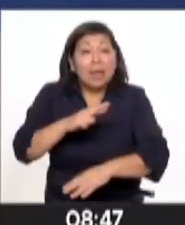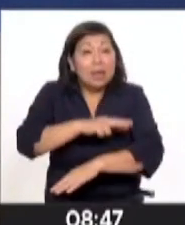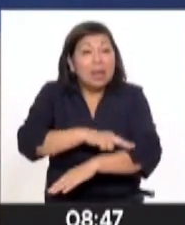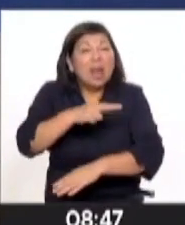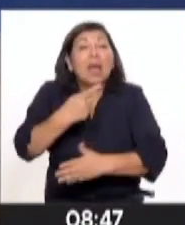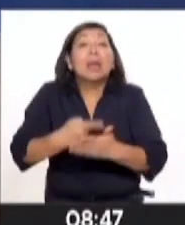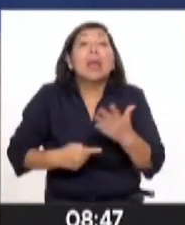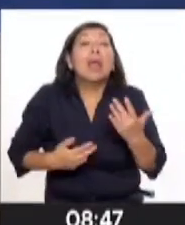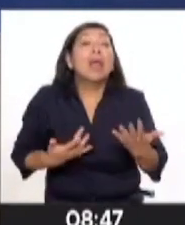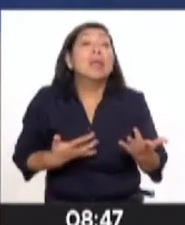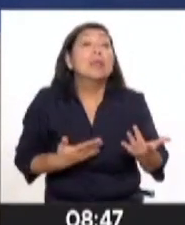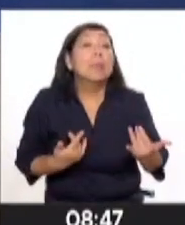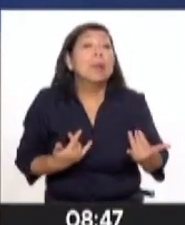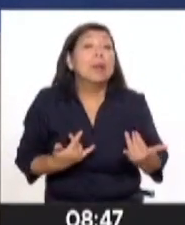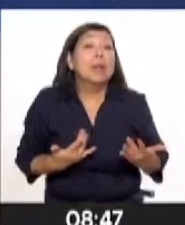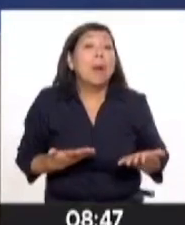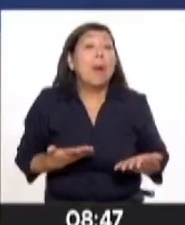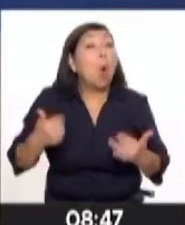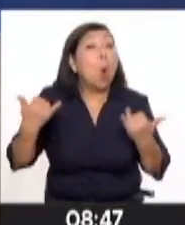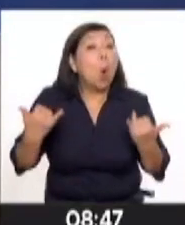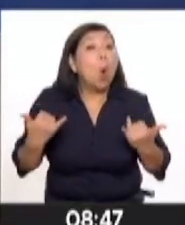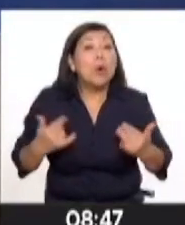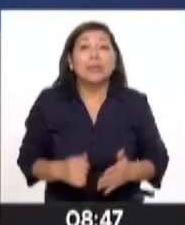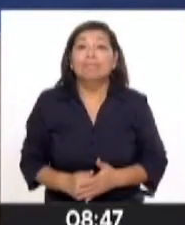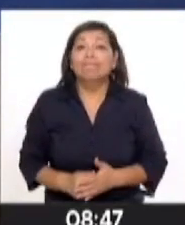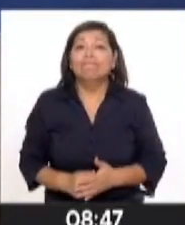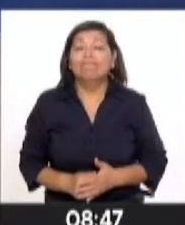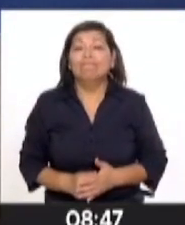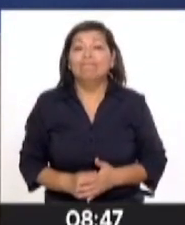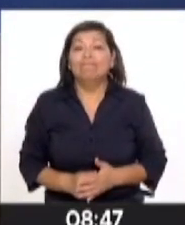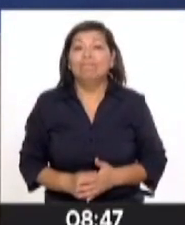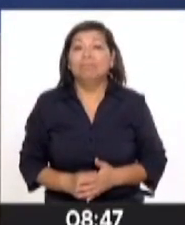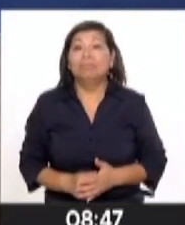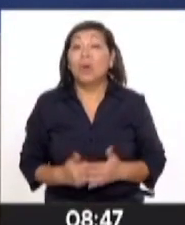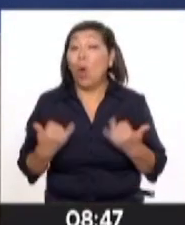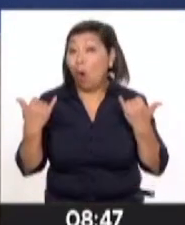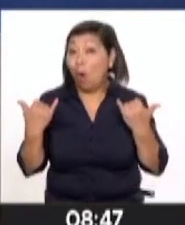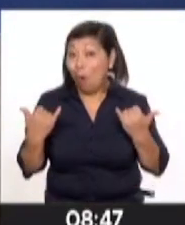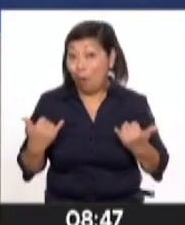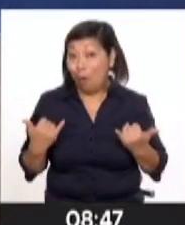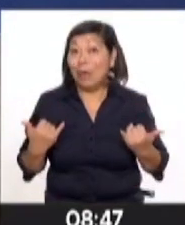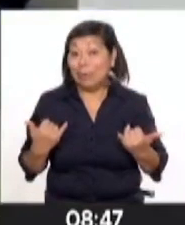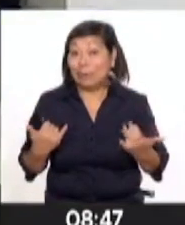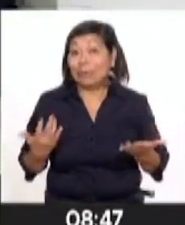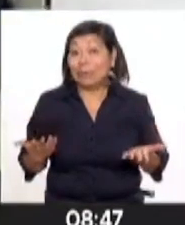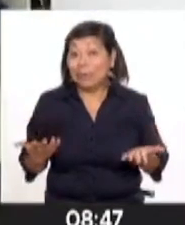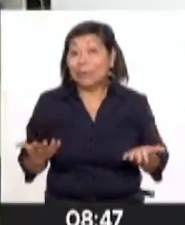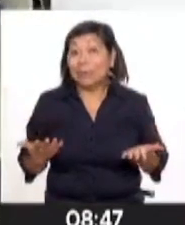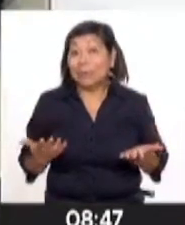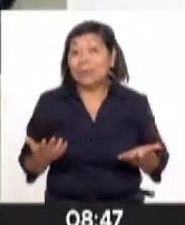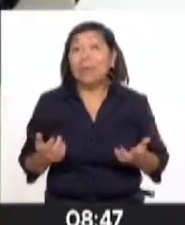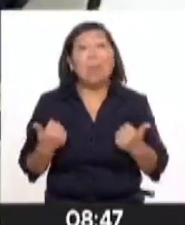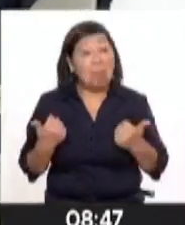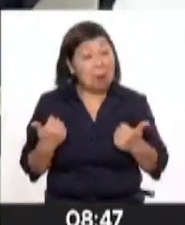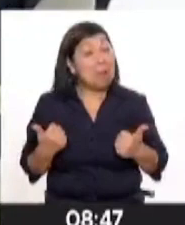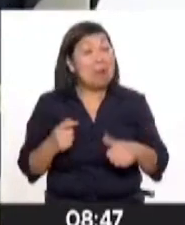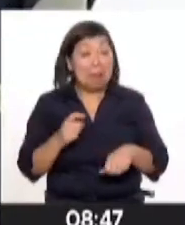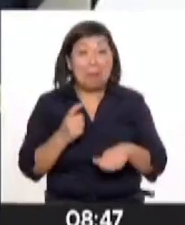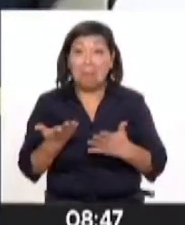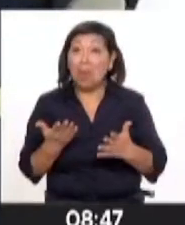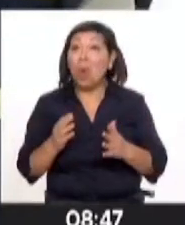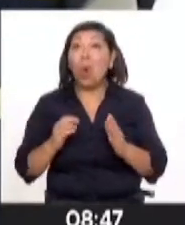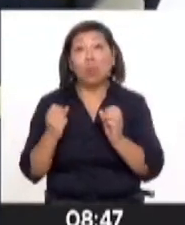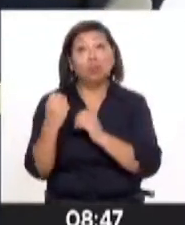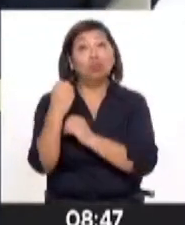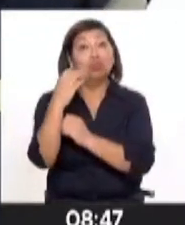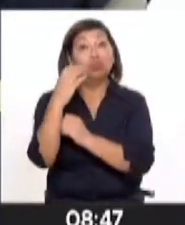¿Qué se espera en las regiones el día de hoy? Bueno, el día de hoy estamos con muy buen tiempo, estamos